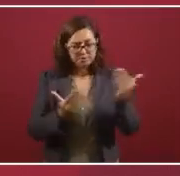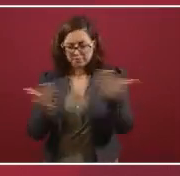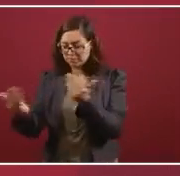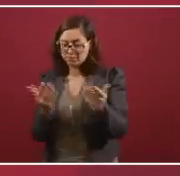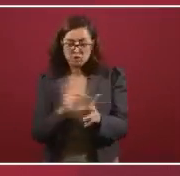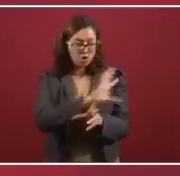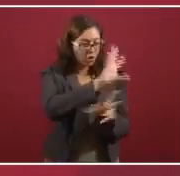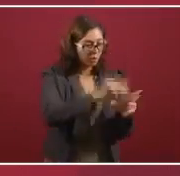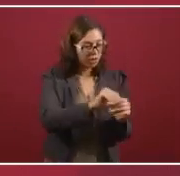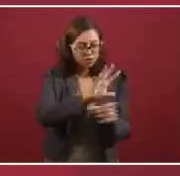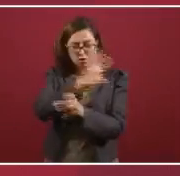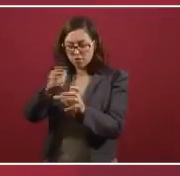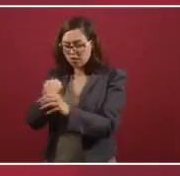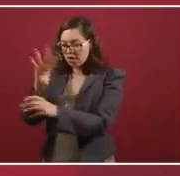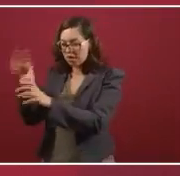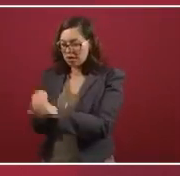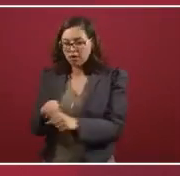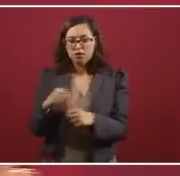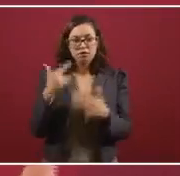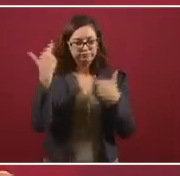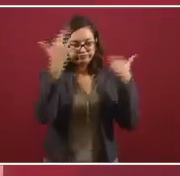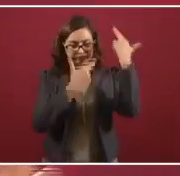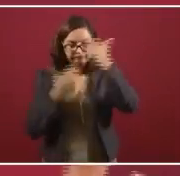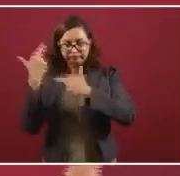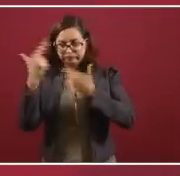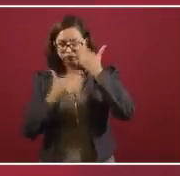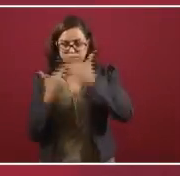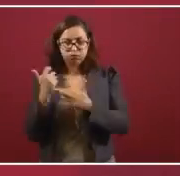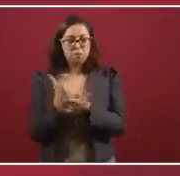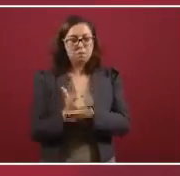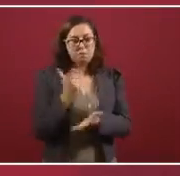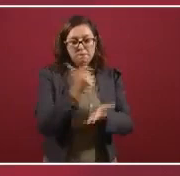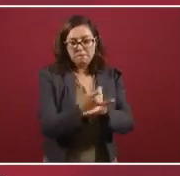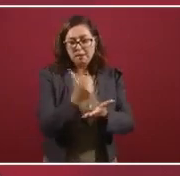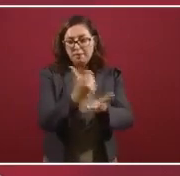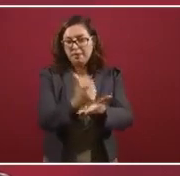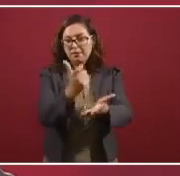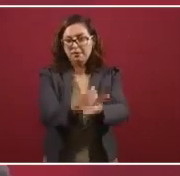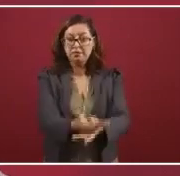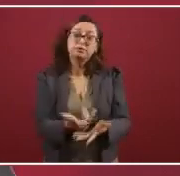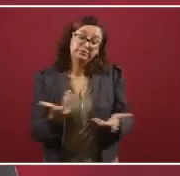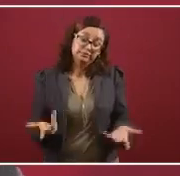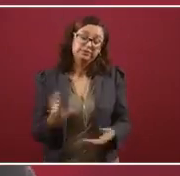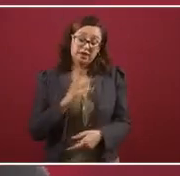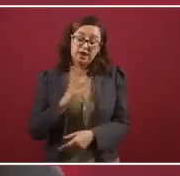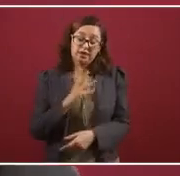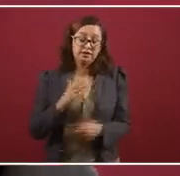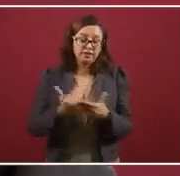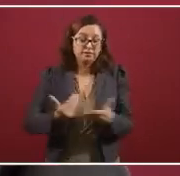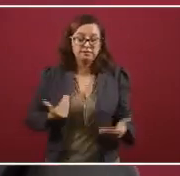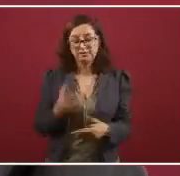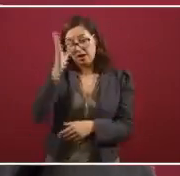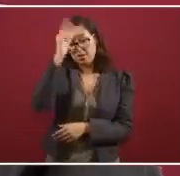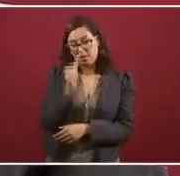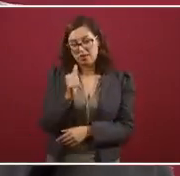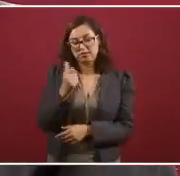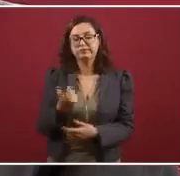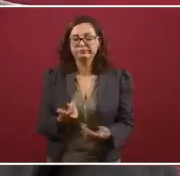Los pagos fijos adelantados que se hicieron forman parte del acuerdo. Las